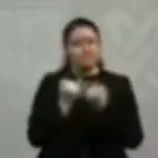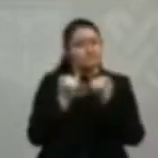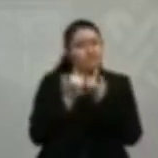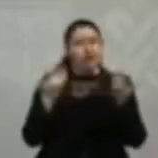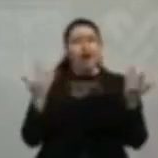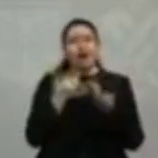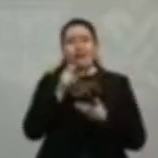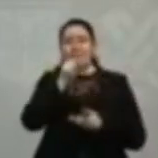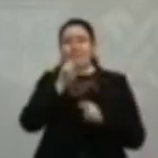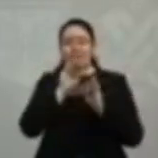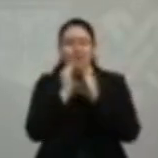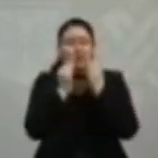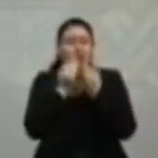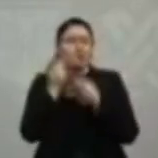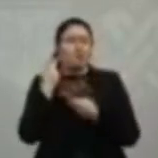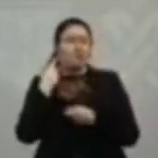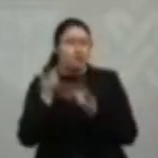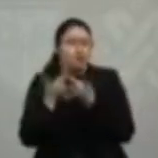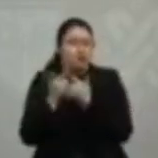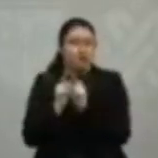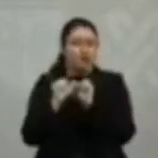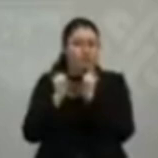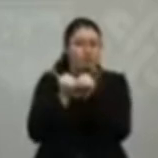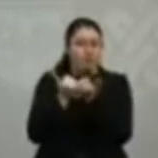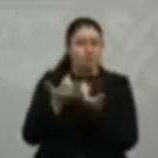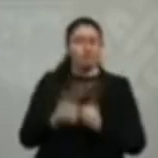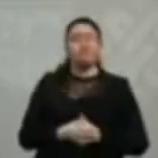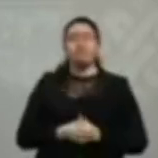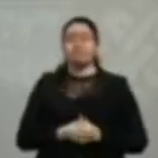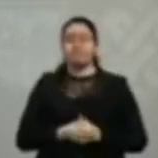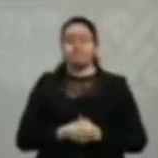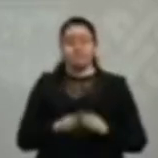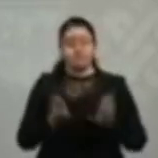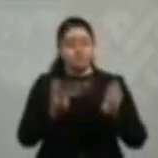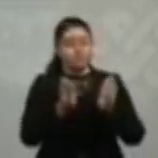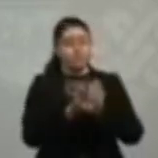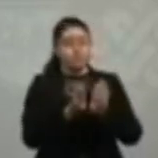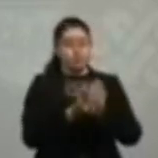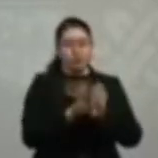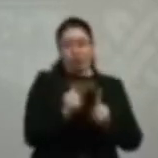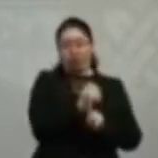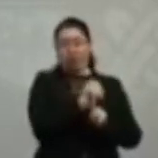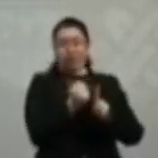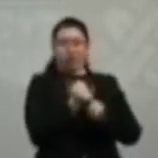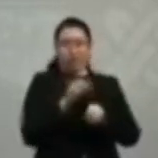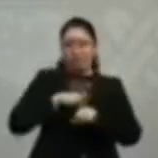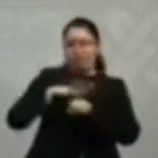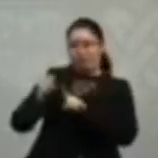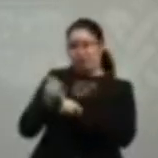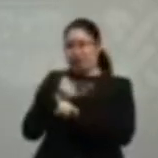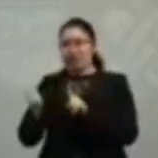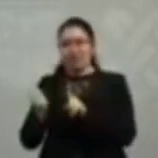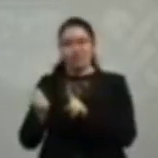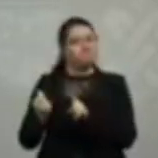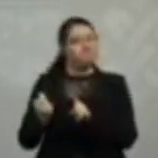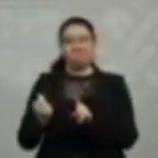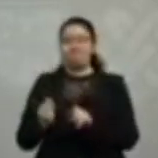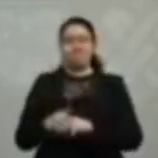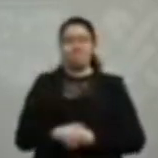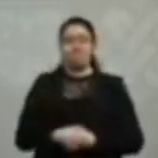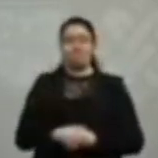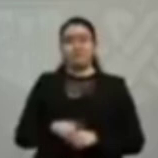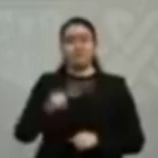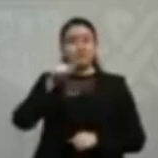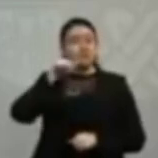pertenecemos. No se acaba la violencia con más violencia. El día de ayer hubo